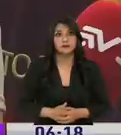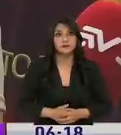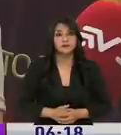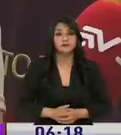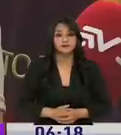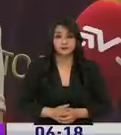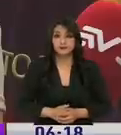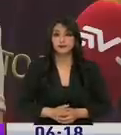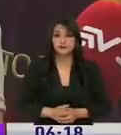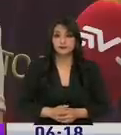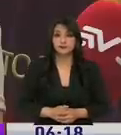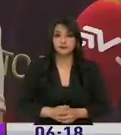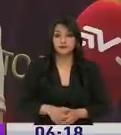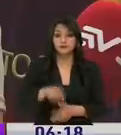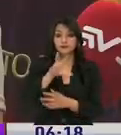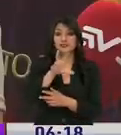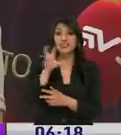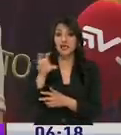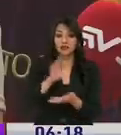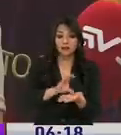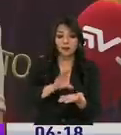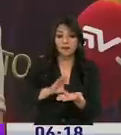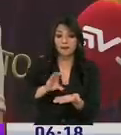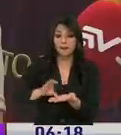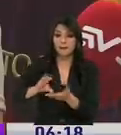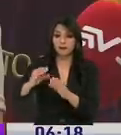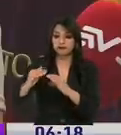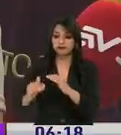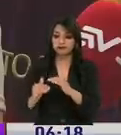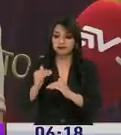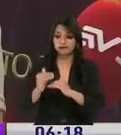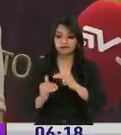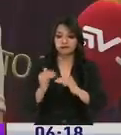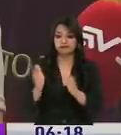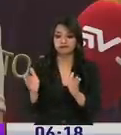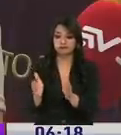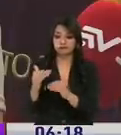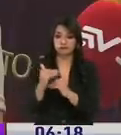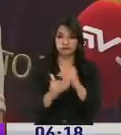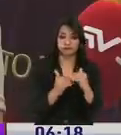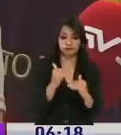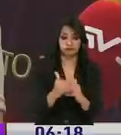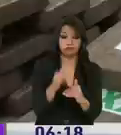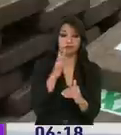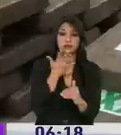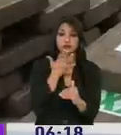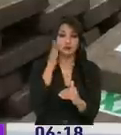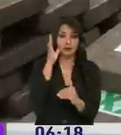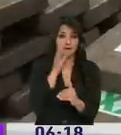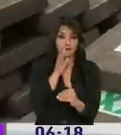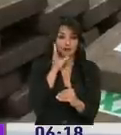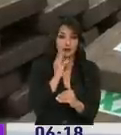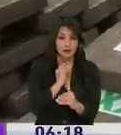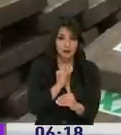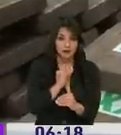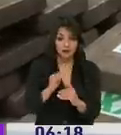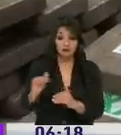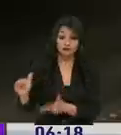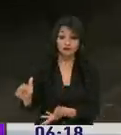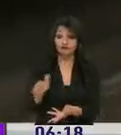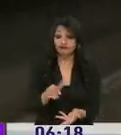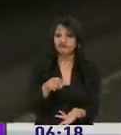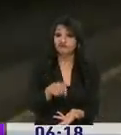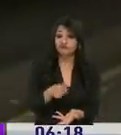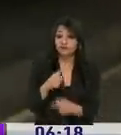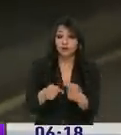que estaban compuestos en 30 paquetes tipo ladrillos, embalados con cinta de embalaje, color café o negro. El alijo de droga fue localizado